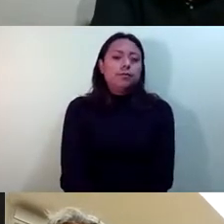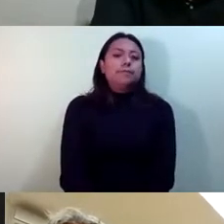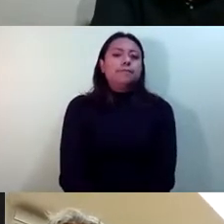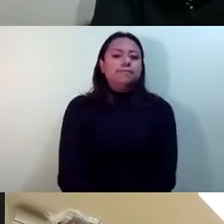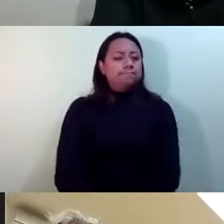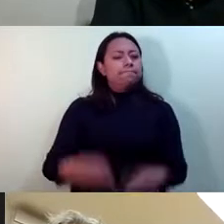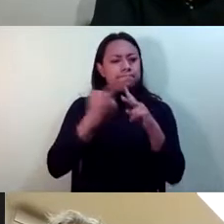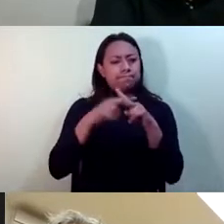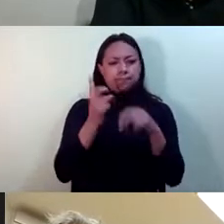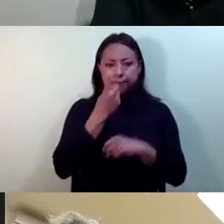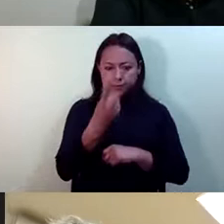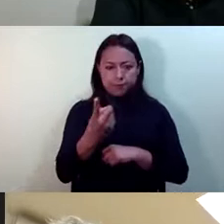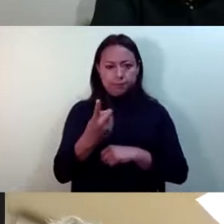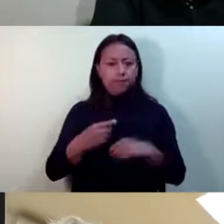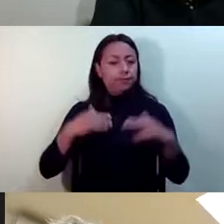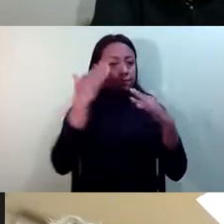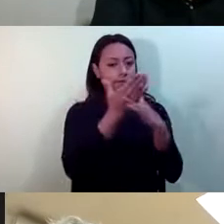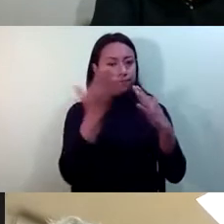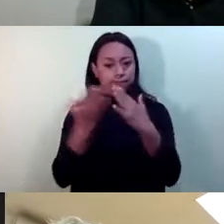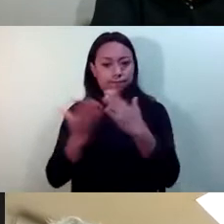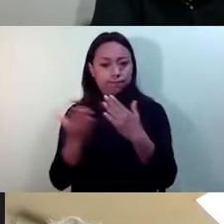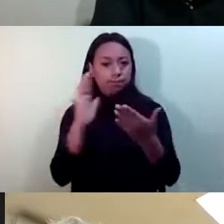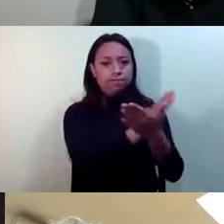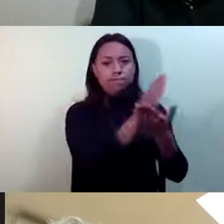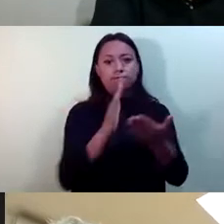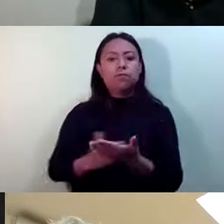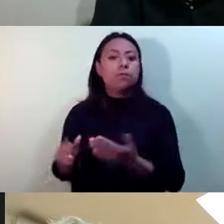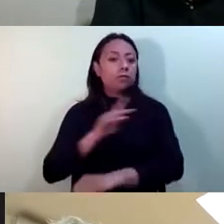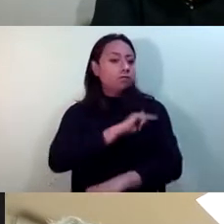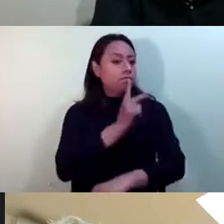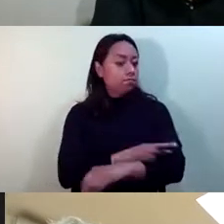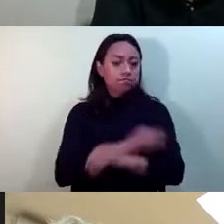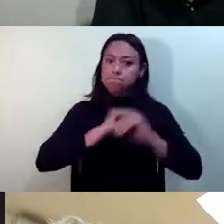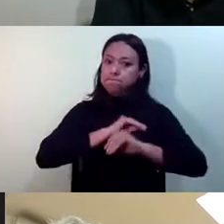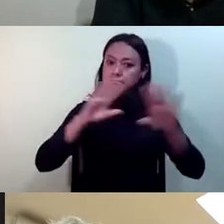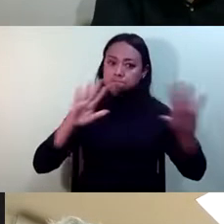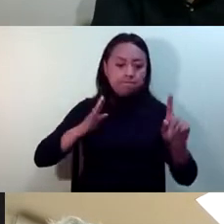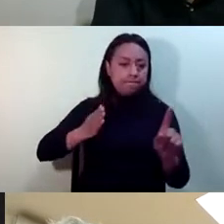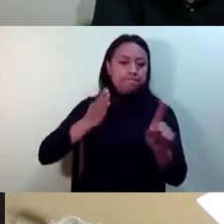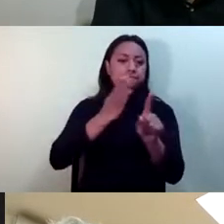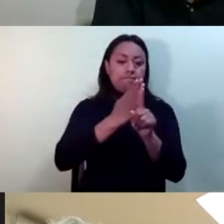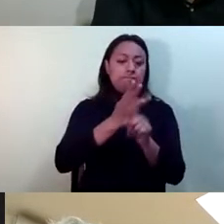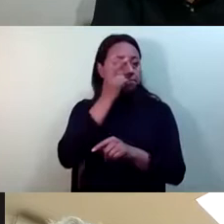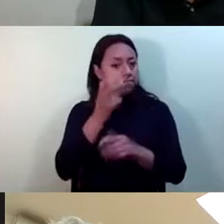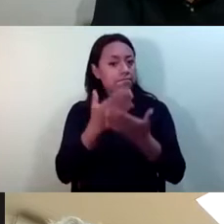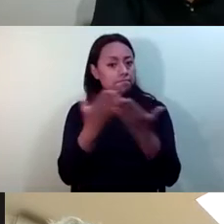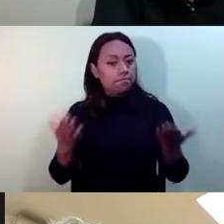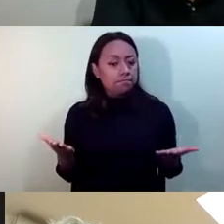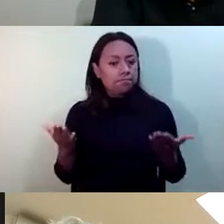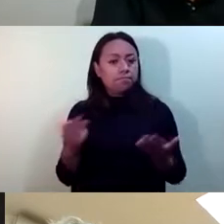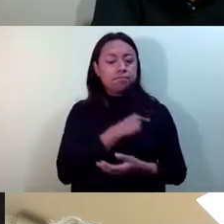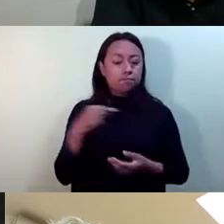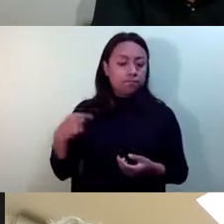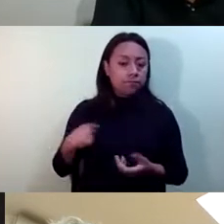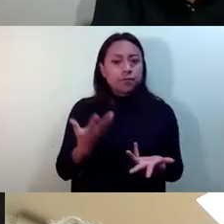Inicio diciéndole que la división de poderes debe ser clara y precisa. En ese sentido, no tenemos